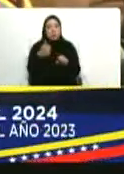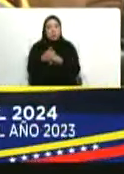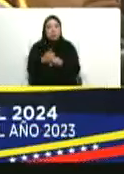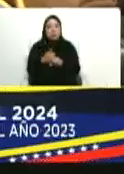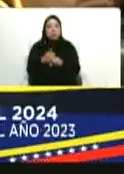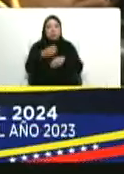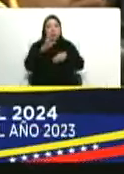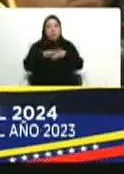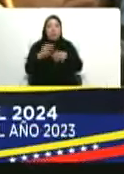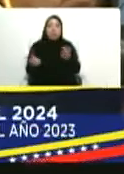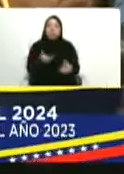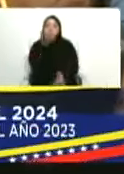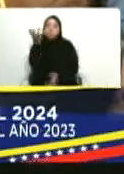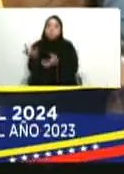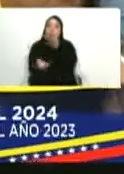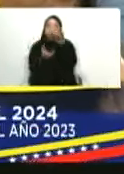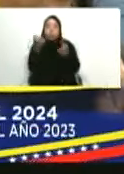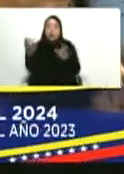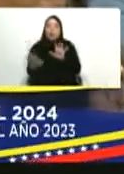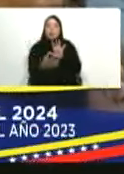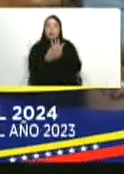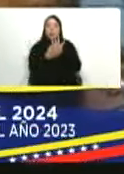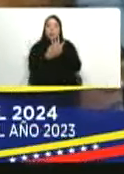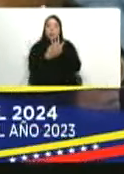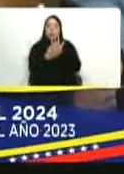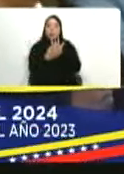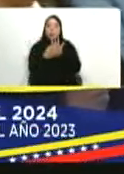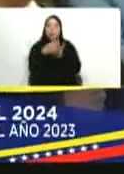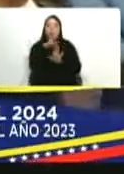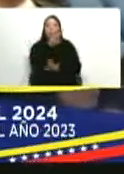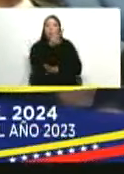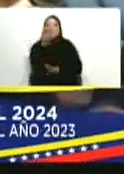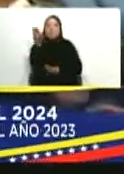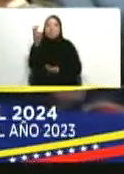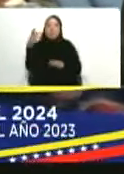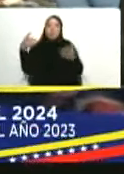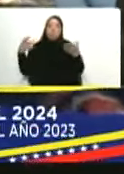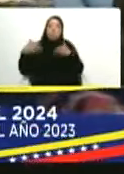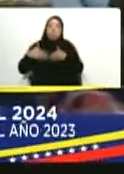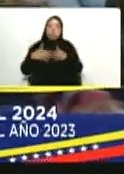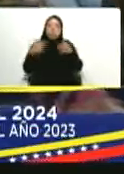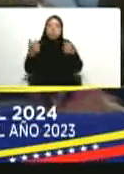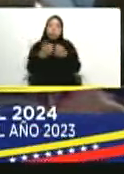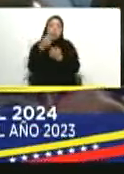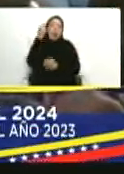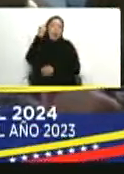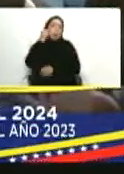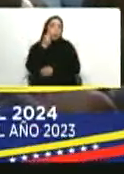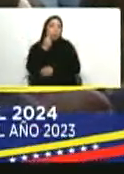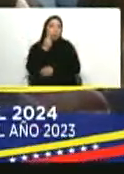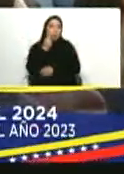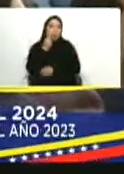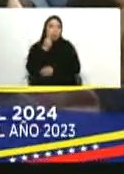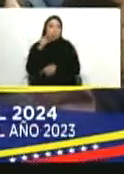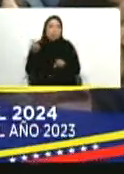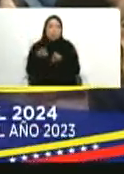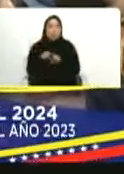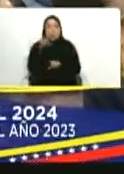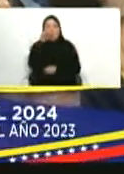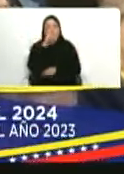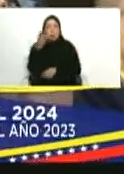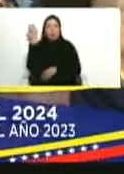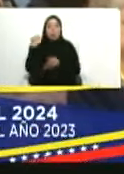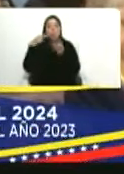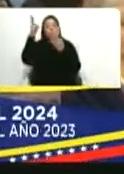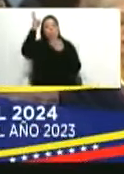llama flamígera simbolizada en el bicentenario de la Batalla de Ayacucho. Esta contienda ocurrió en el Perú